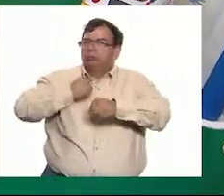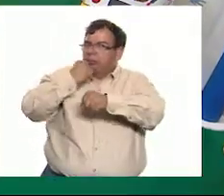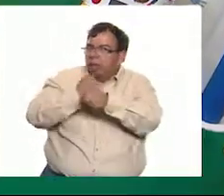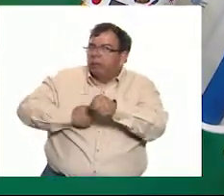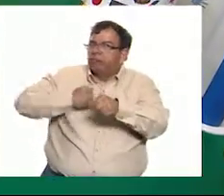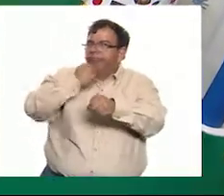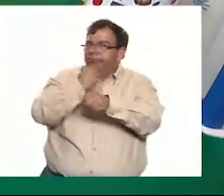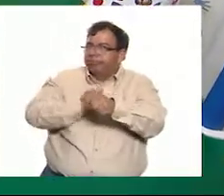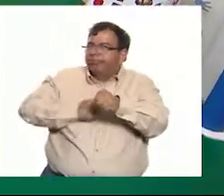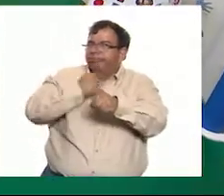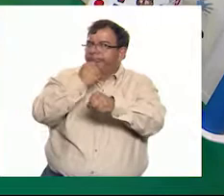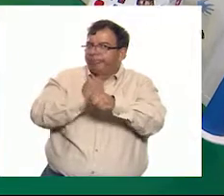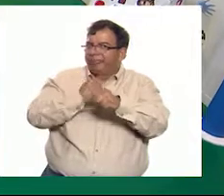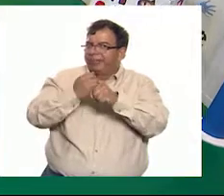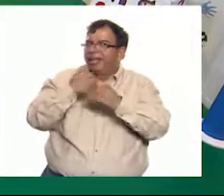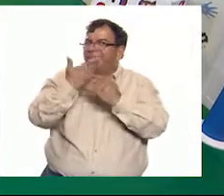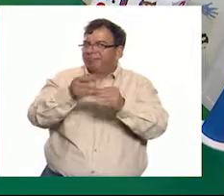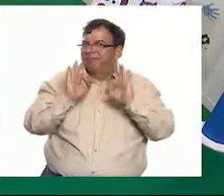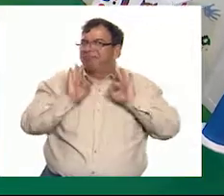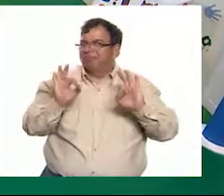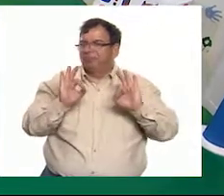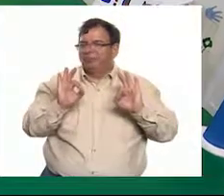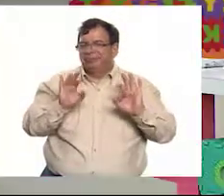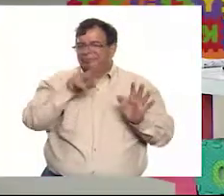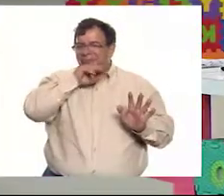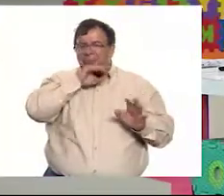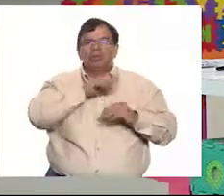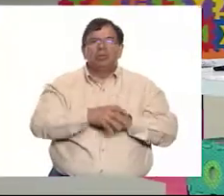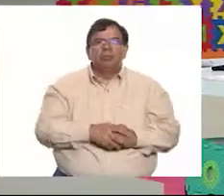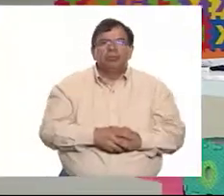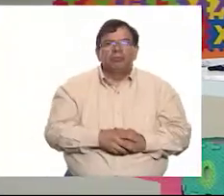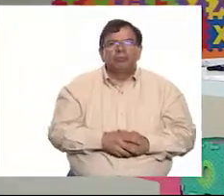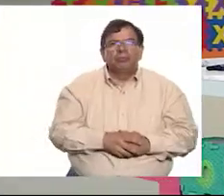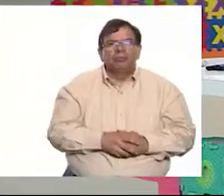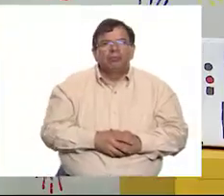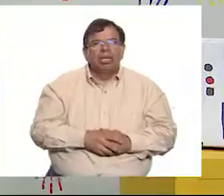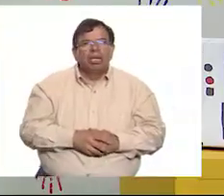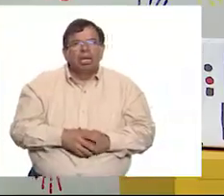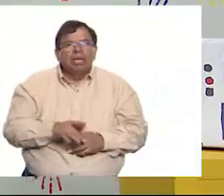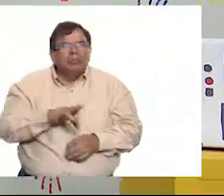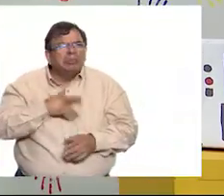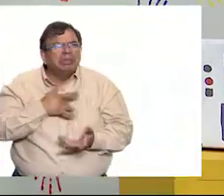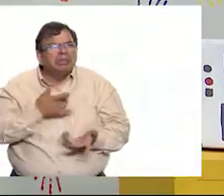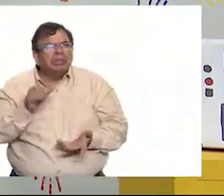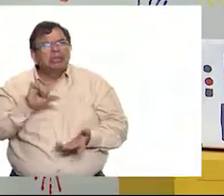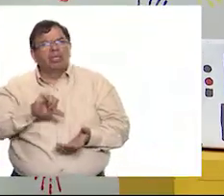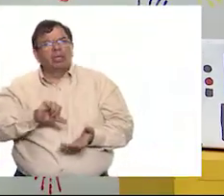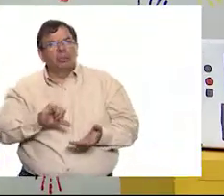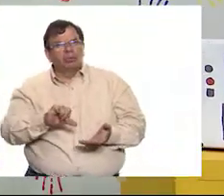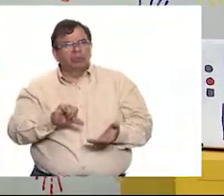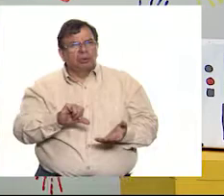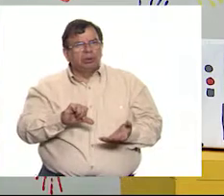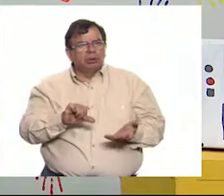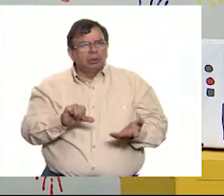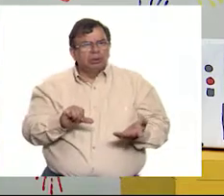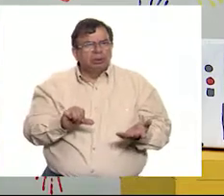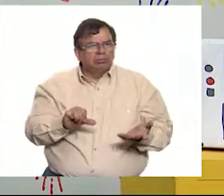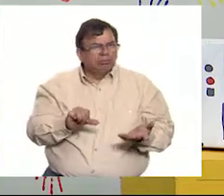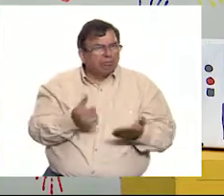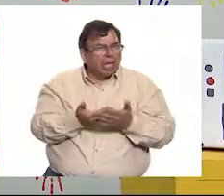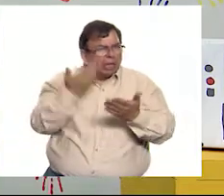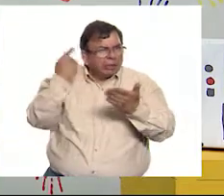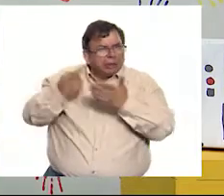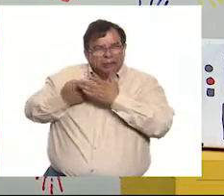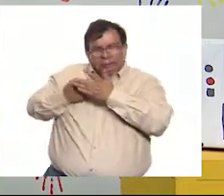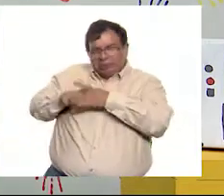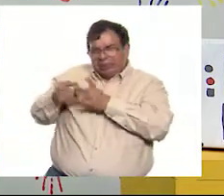práctica va haciendo al maestro, entonces no te preocupes. ¿Y cómo te sentiste el día de hoy? ¿Te acuerdas cómo iniciaste la